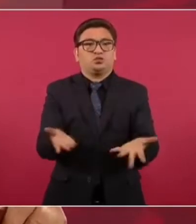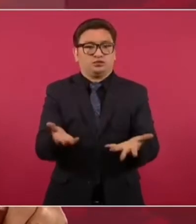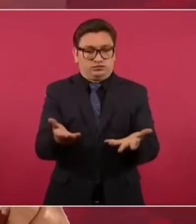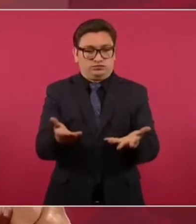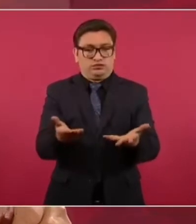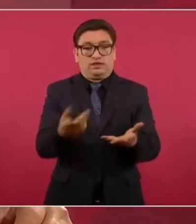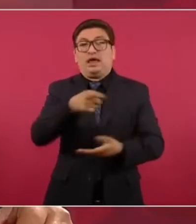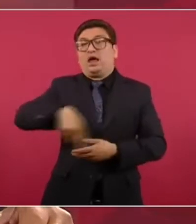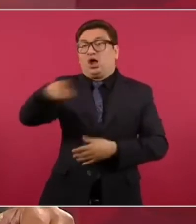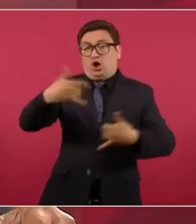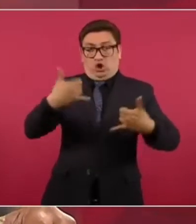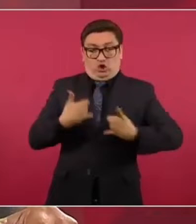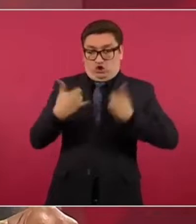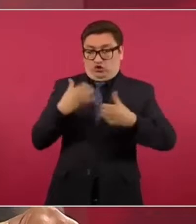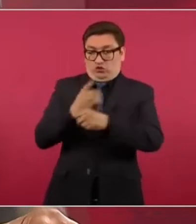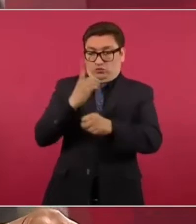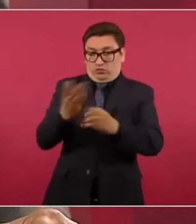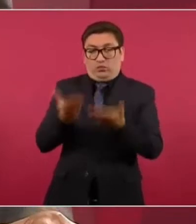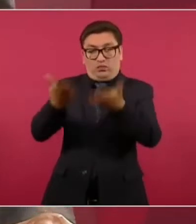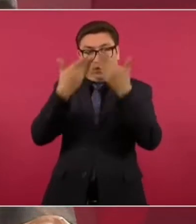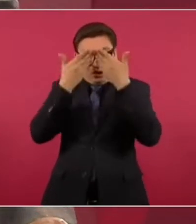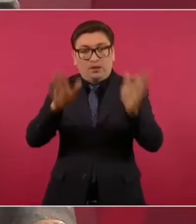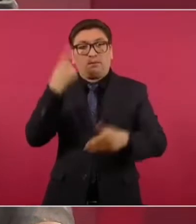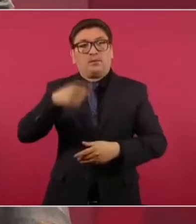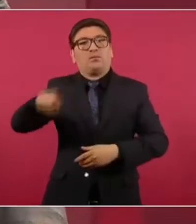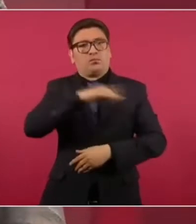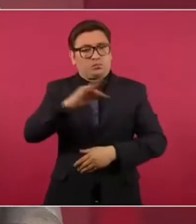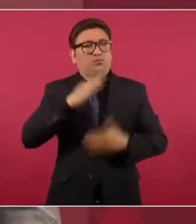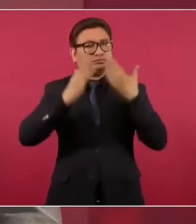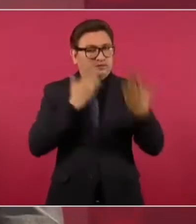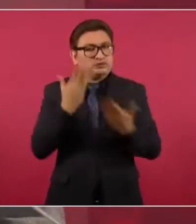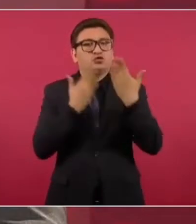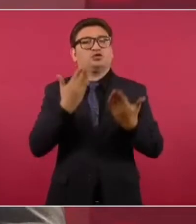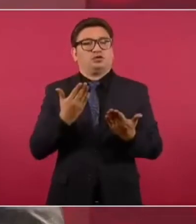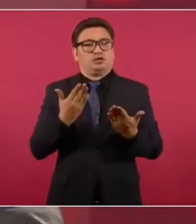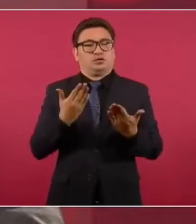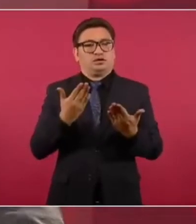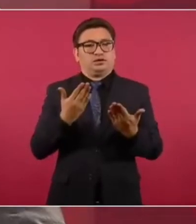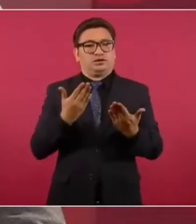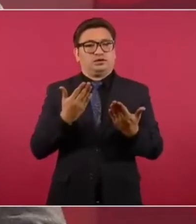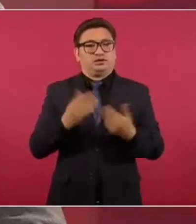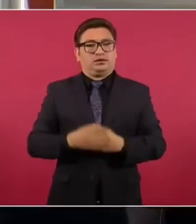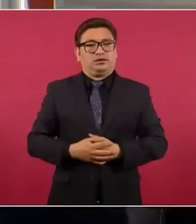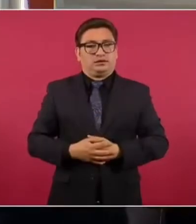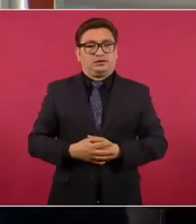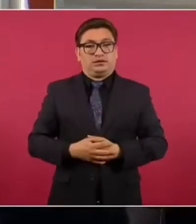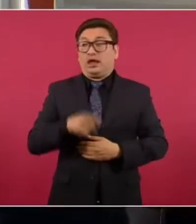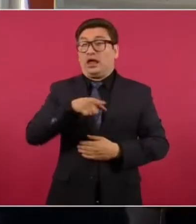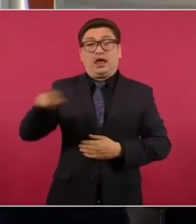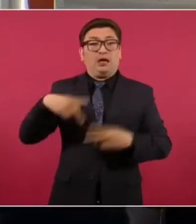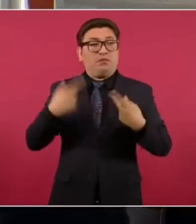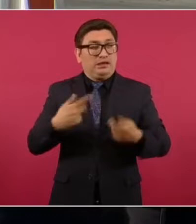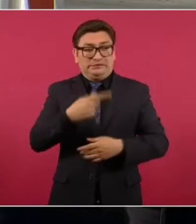que tengan oportunidad los jóvenes para el estudio, que se combata la